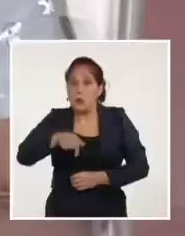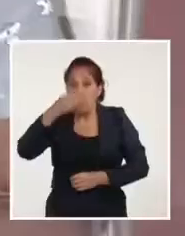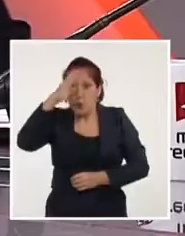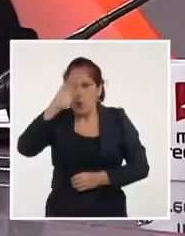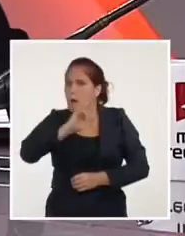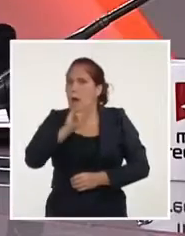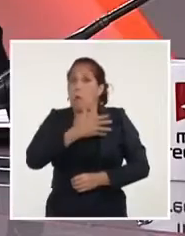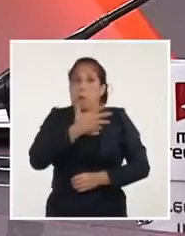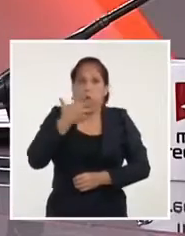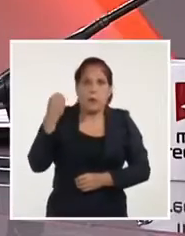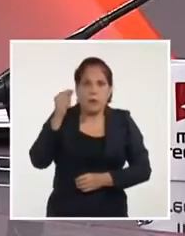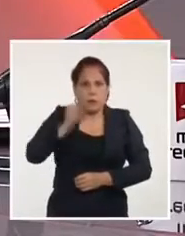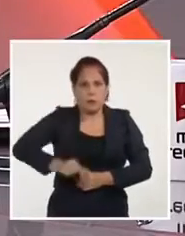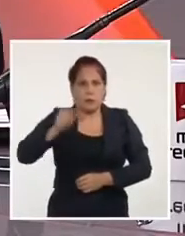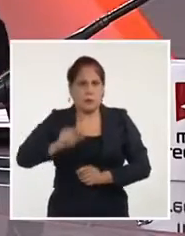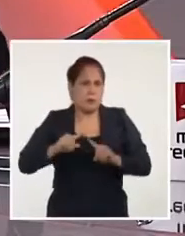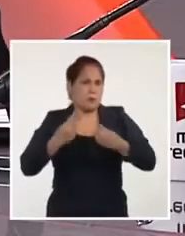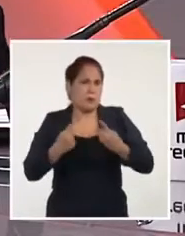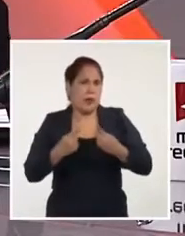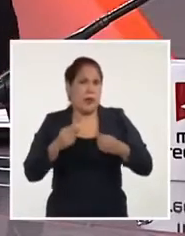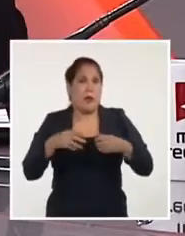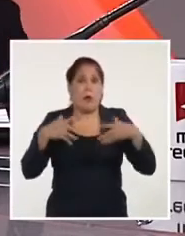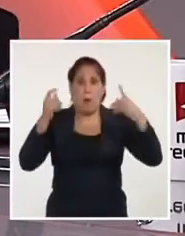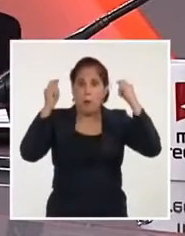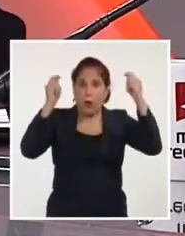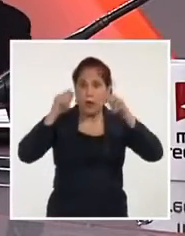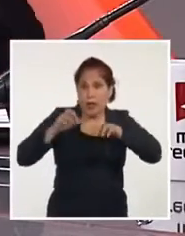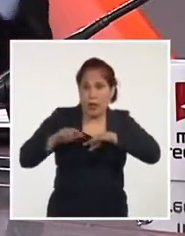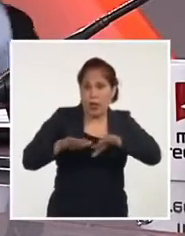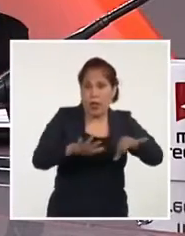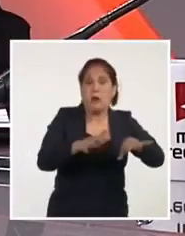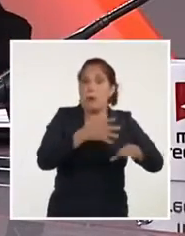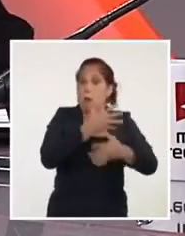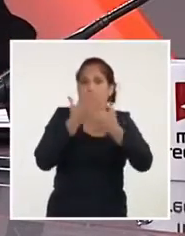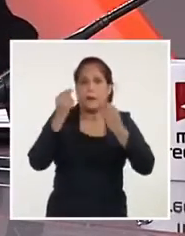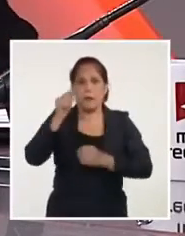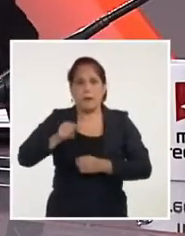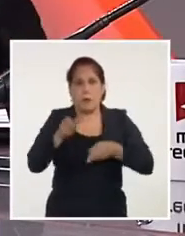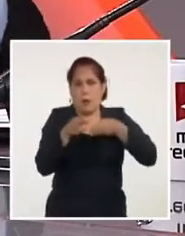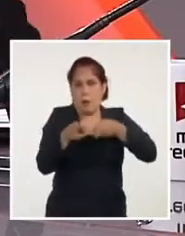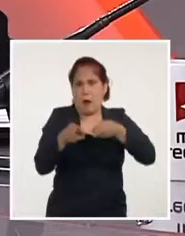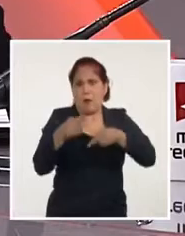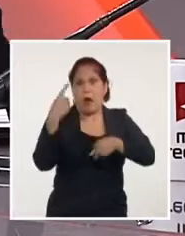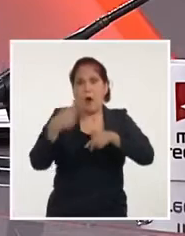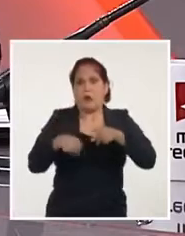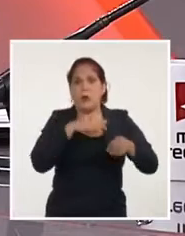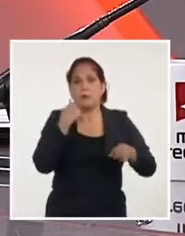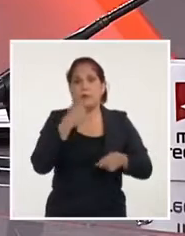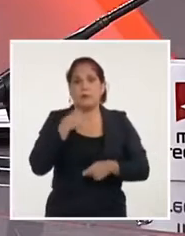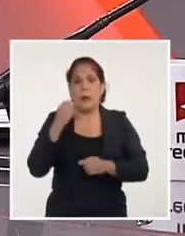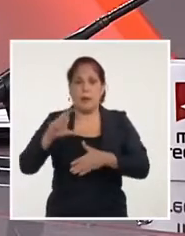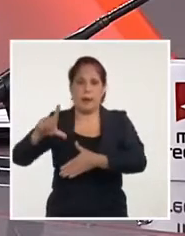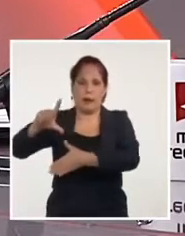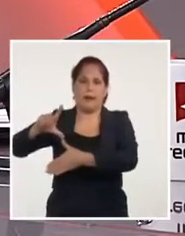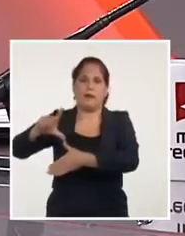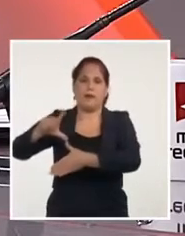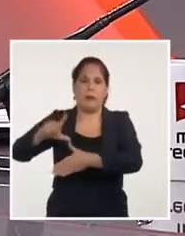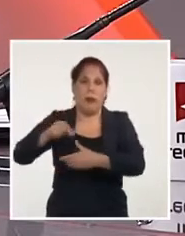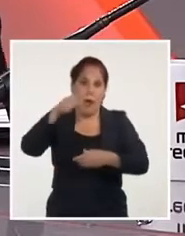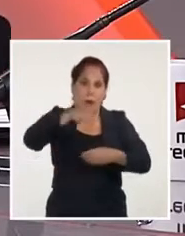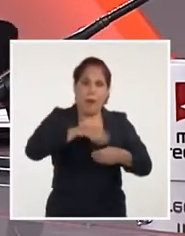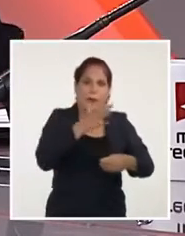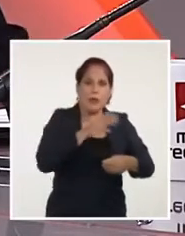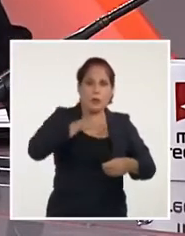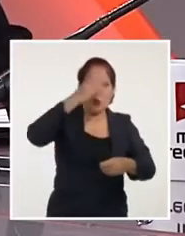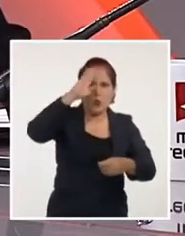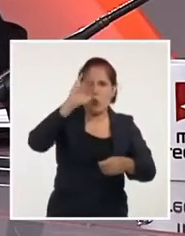intentar vincularlos a esa dictadura. Hubo movimientos sociales o de madres o de otros tipos en América Latina. Bueno, ¿cómo construimos algo así similar en